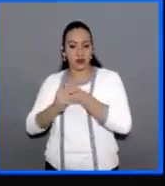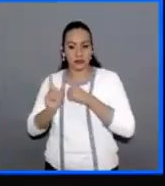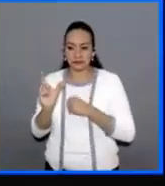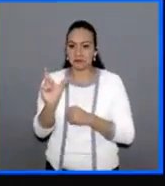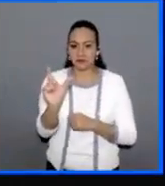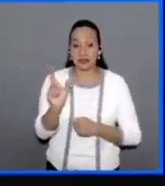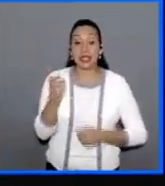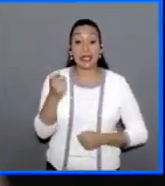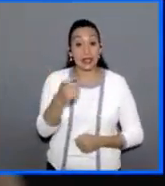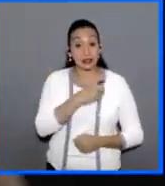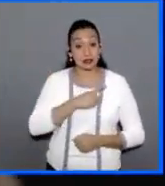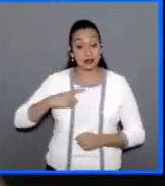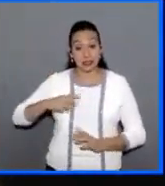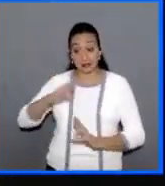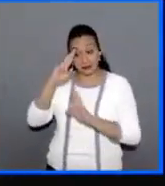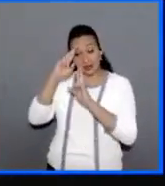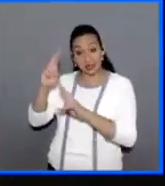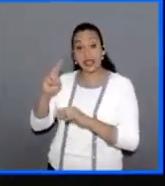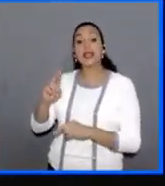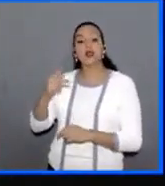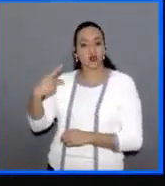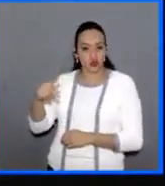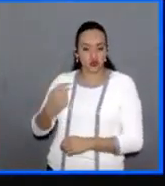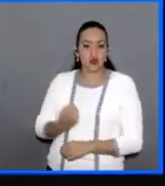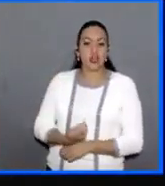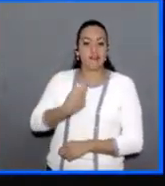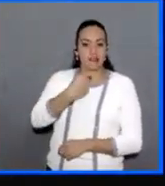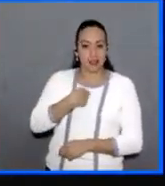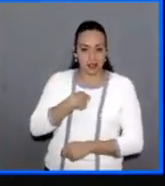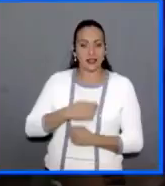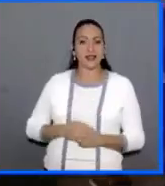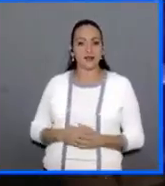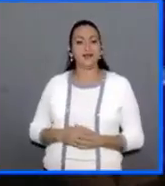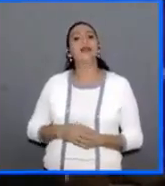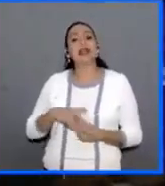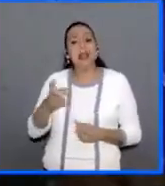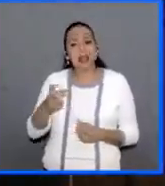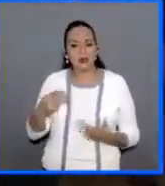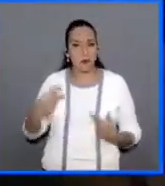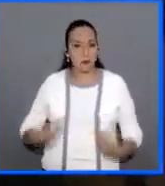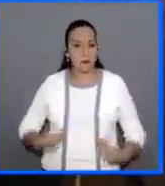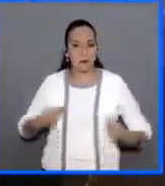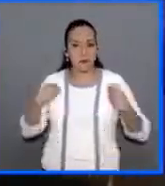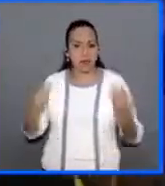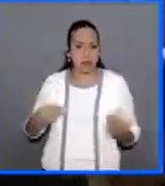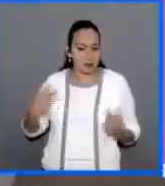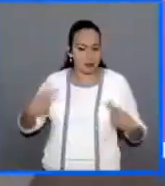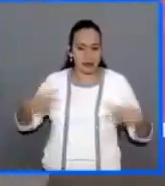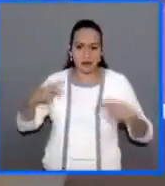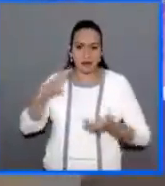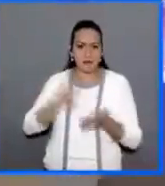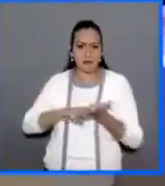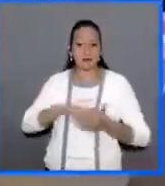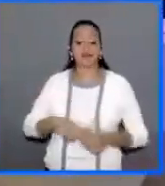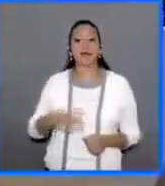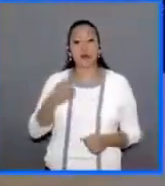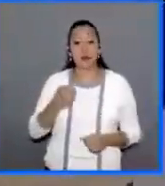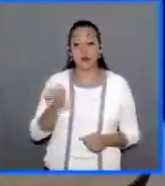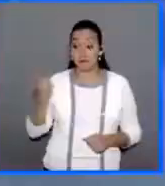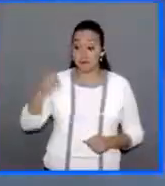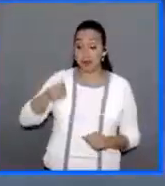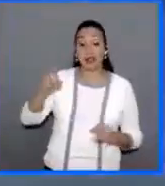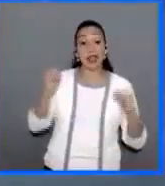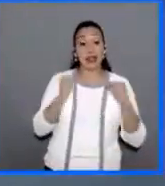la identidad de género y la realidad social de las personas. Con ello, también se ordena al Instituto Nacional de